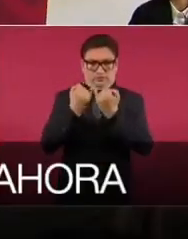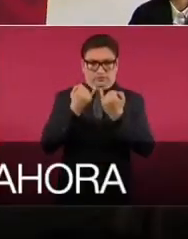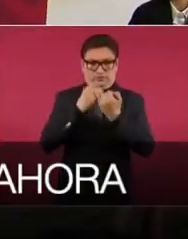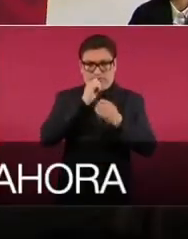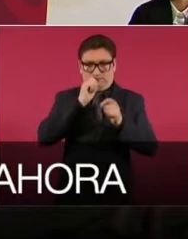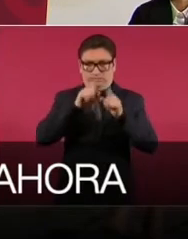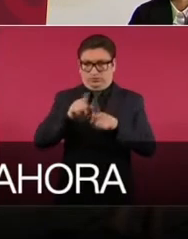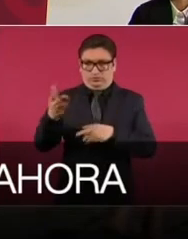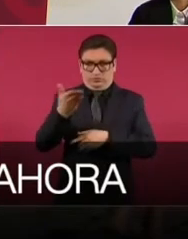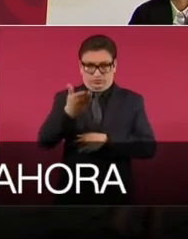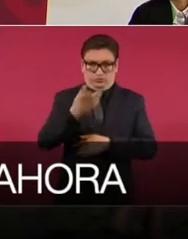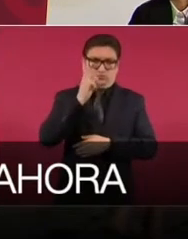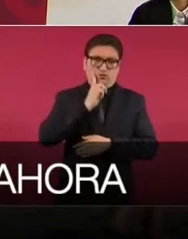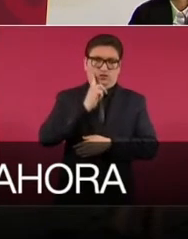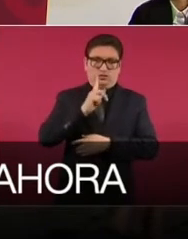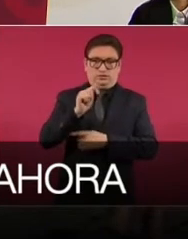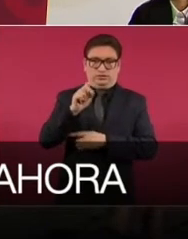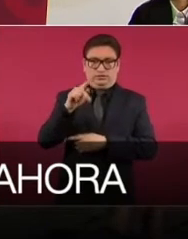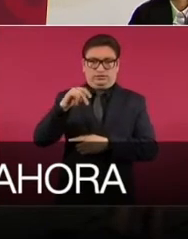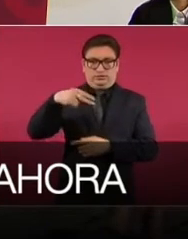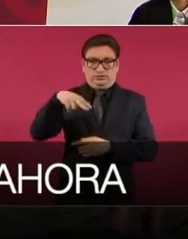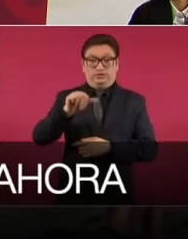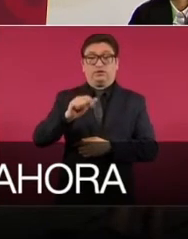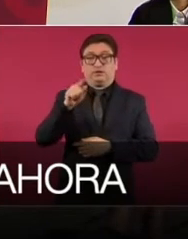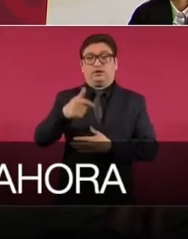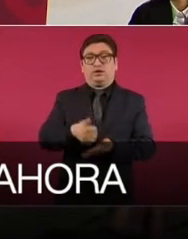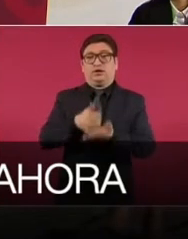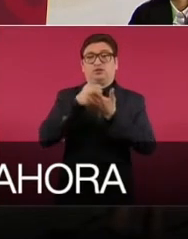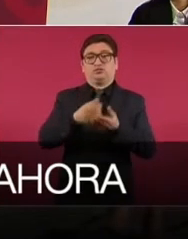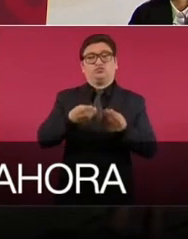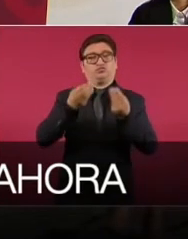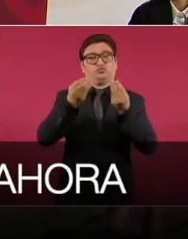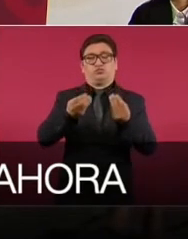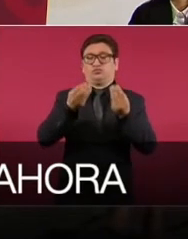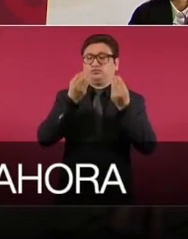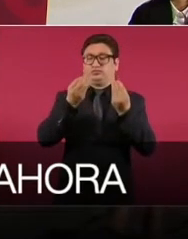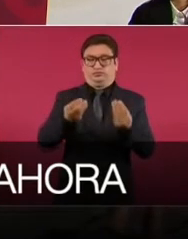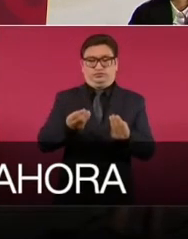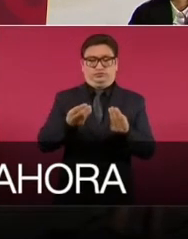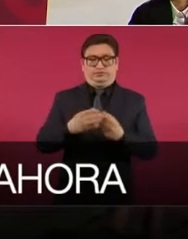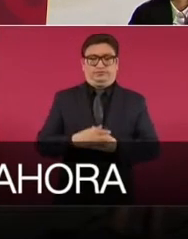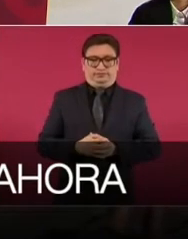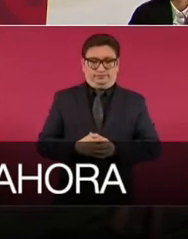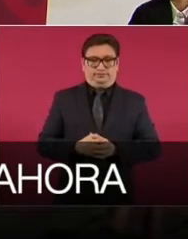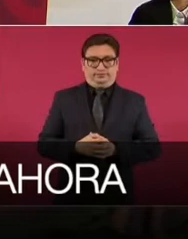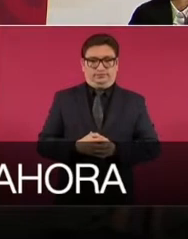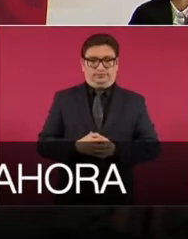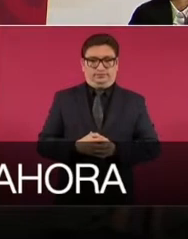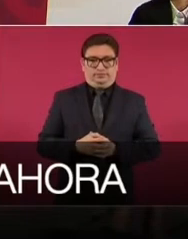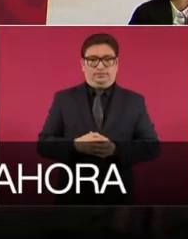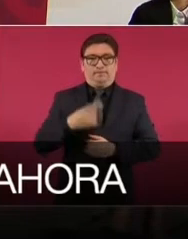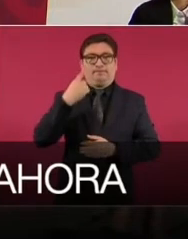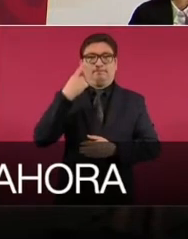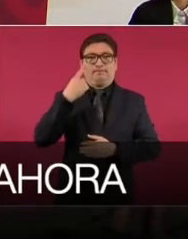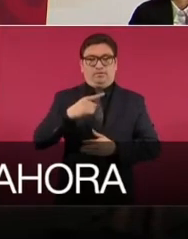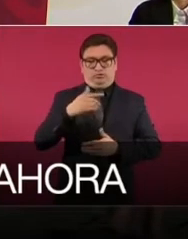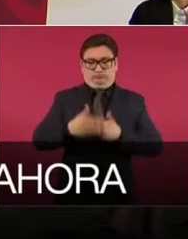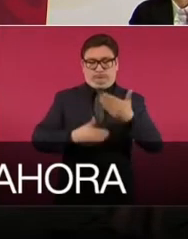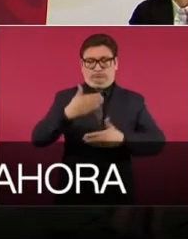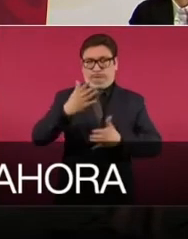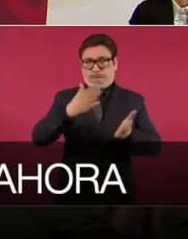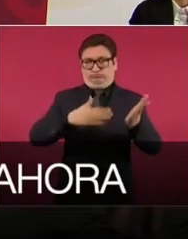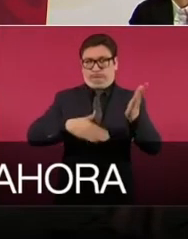Y el presidente Andrés Manuel López Obrador anunció que el titular de la Agencia Nacional de Aduanas, Horacio Duarte, presentó su